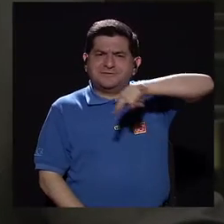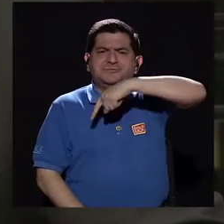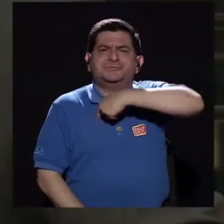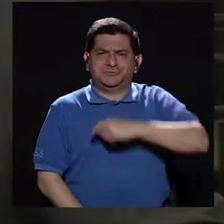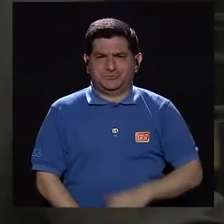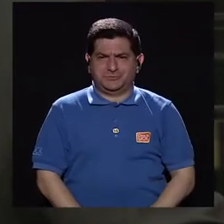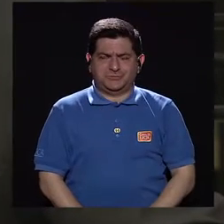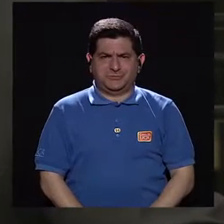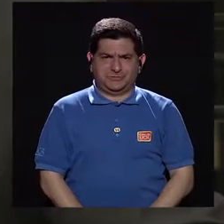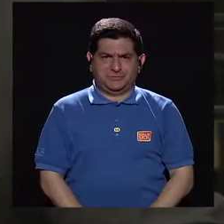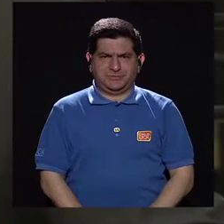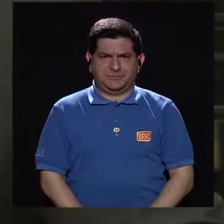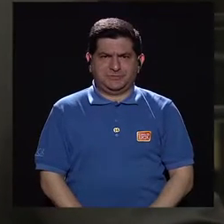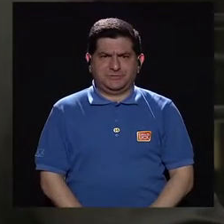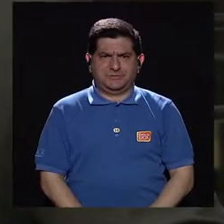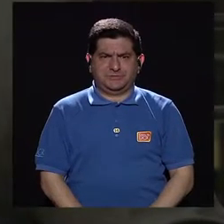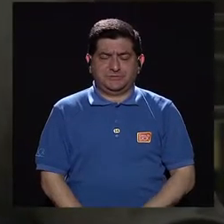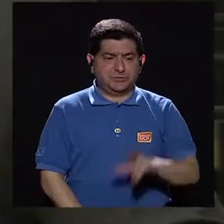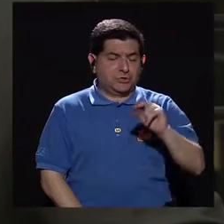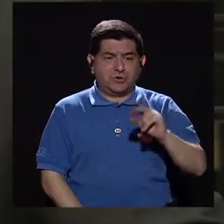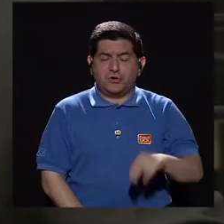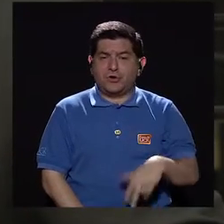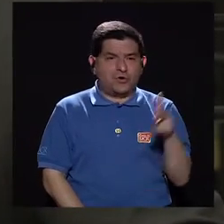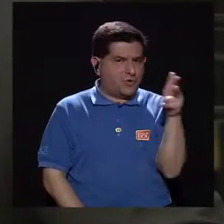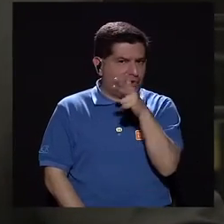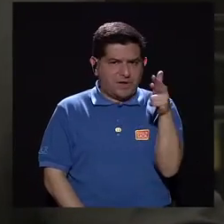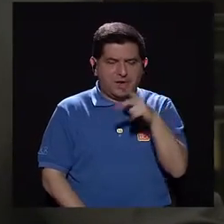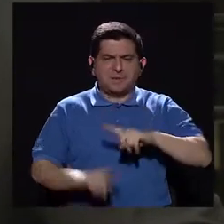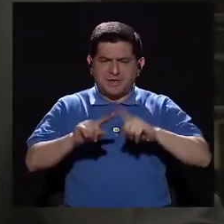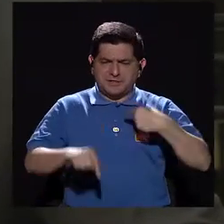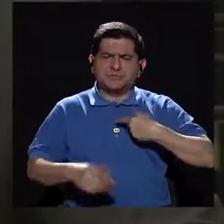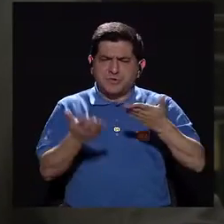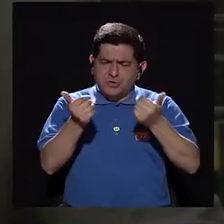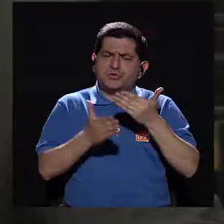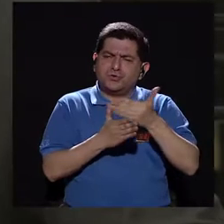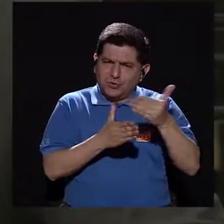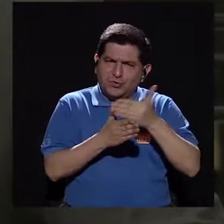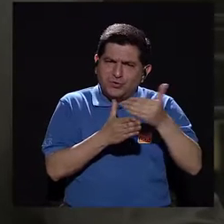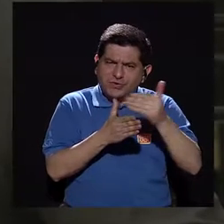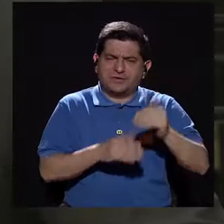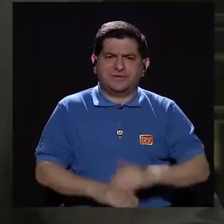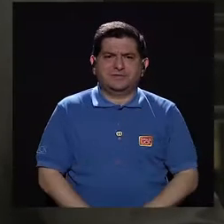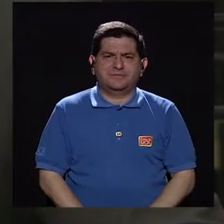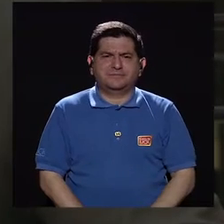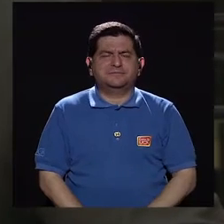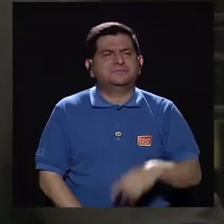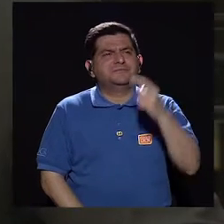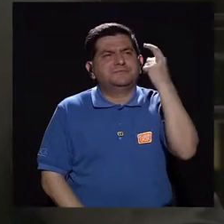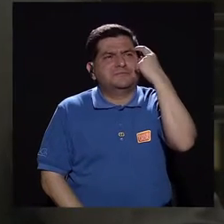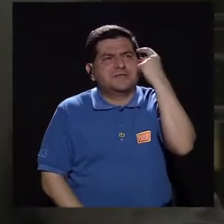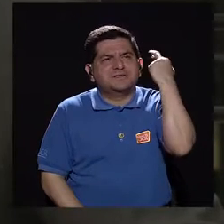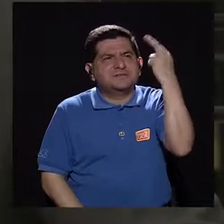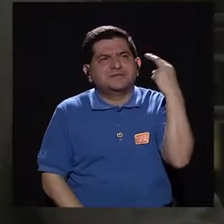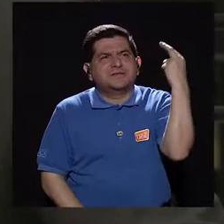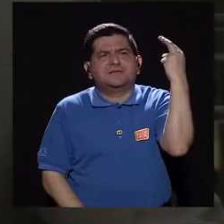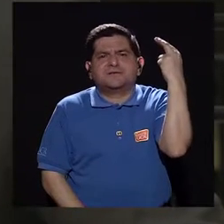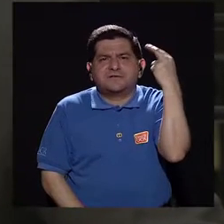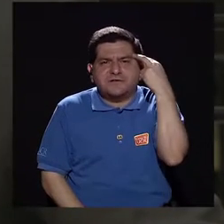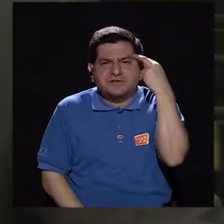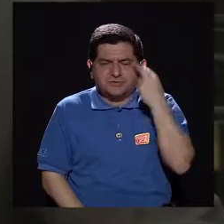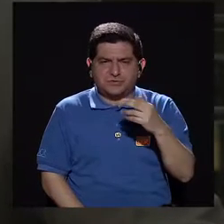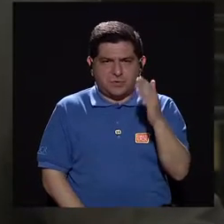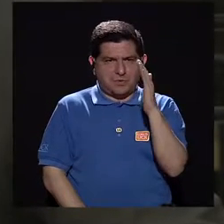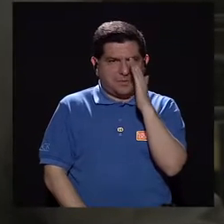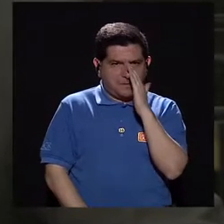la tenemos porque nos hicieron fuera de cámara, pero sí quisiera compartírsela, y es que ¿cuáles son las